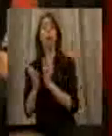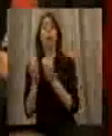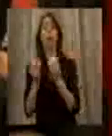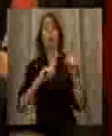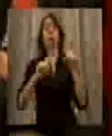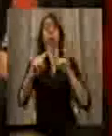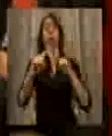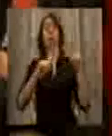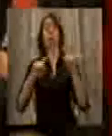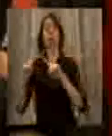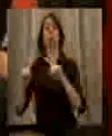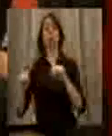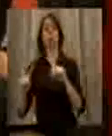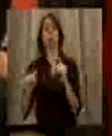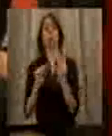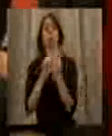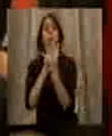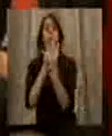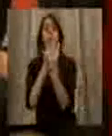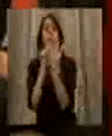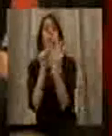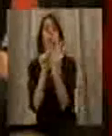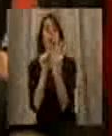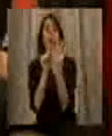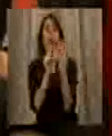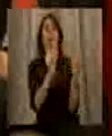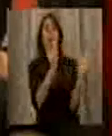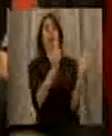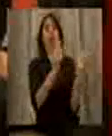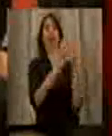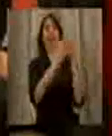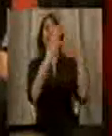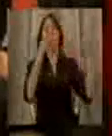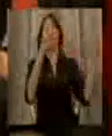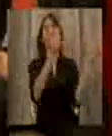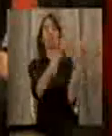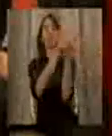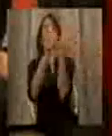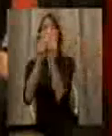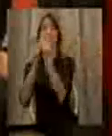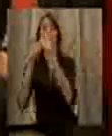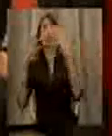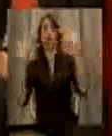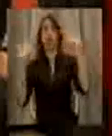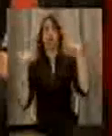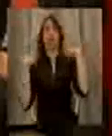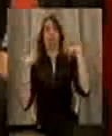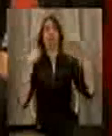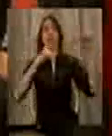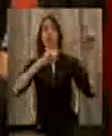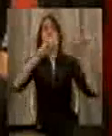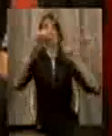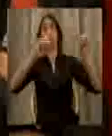coordinación. Entonces, estos cuatro consejos macro coordinadores que